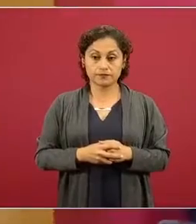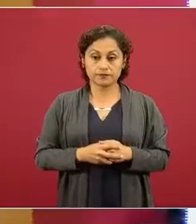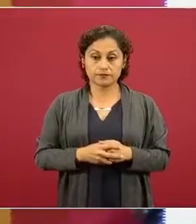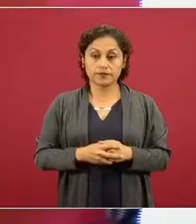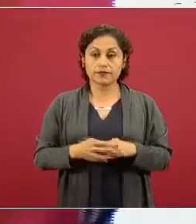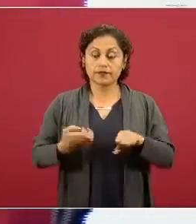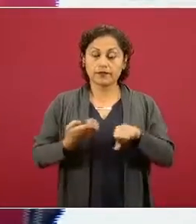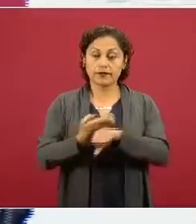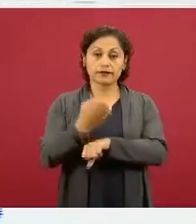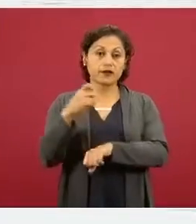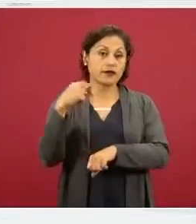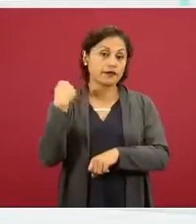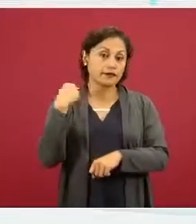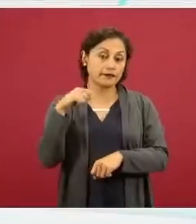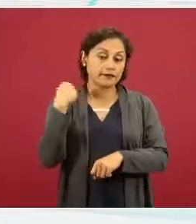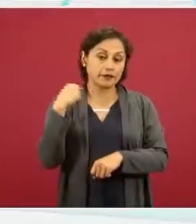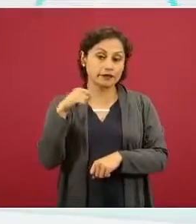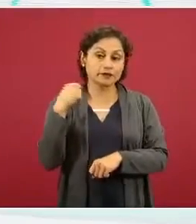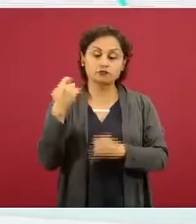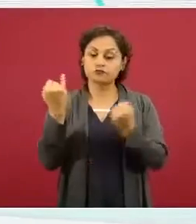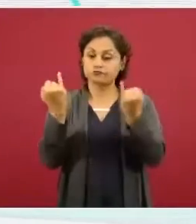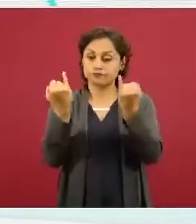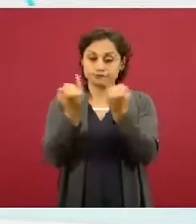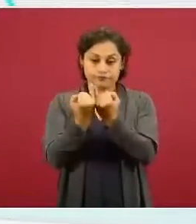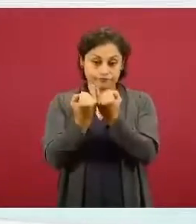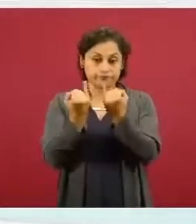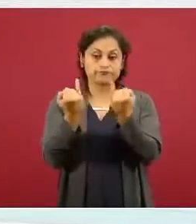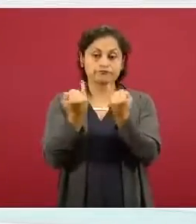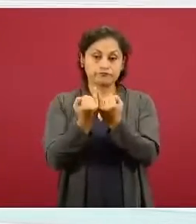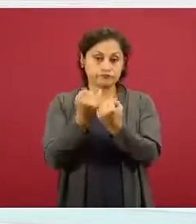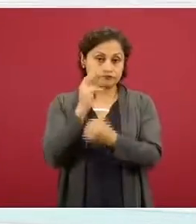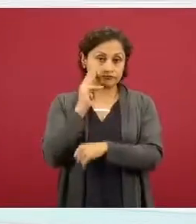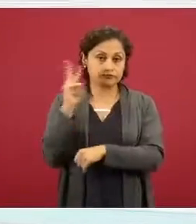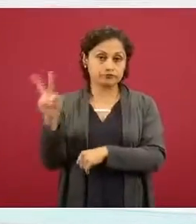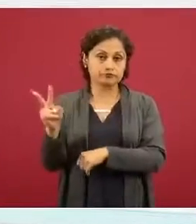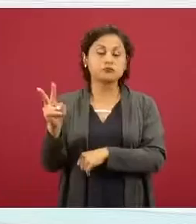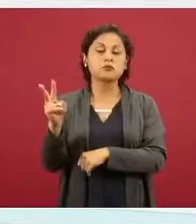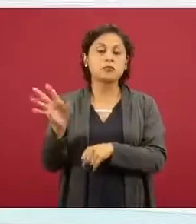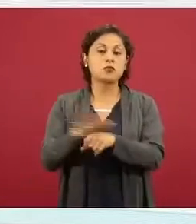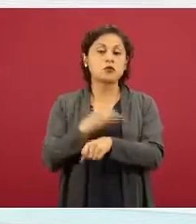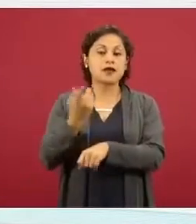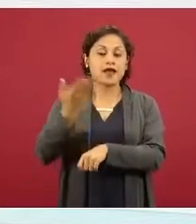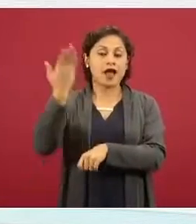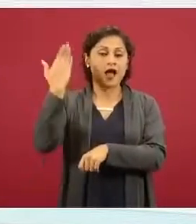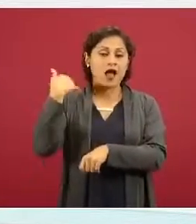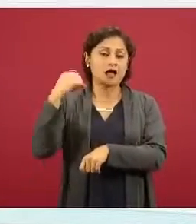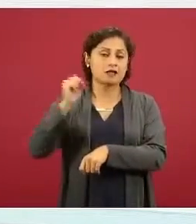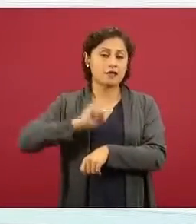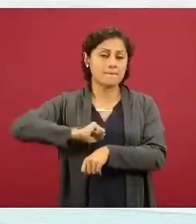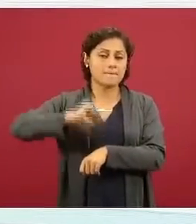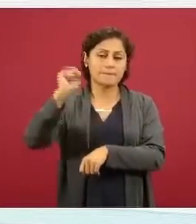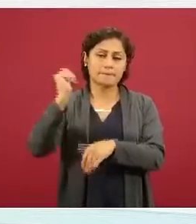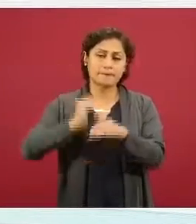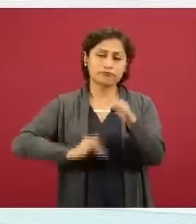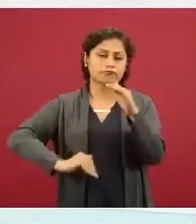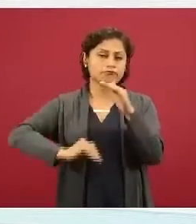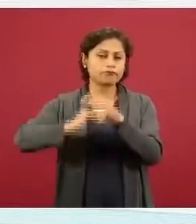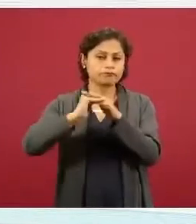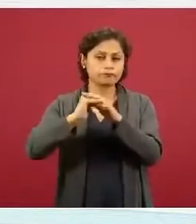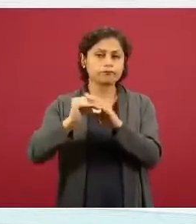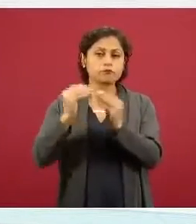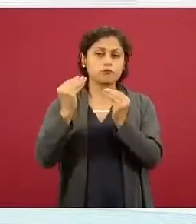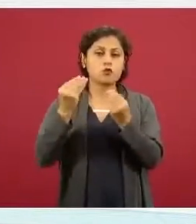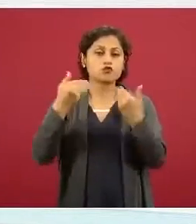Tabasco, también, estados que también se vigilaron mucho porque tuvo un ascenso muy importante con una gran carga, con una gran